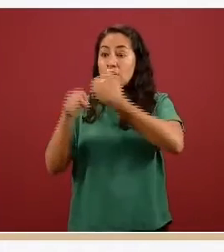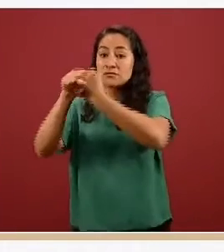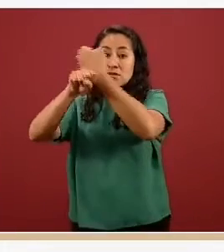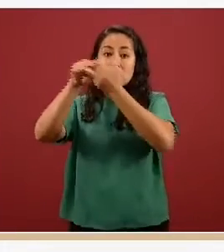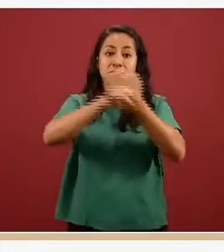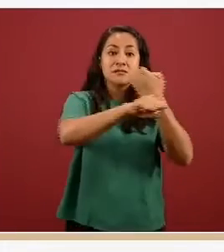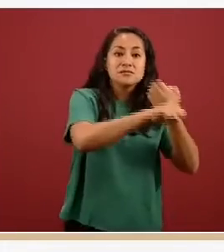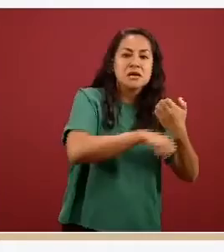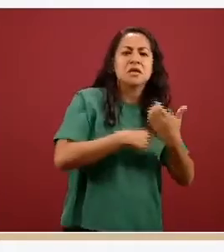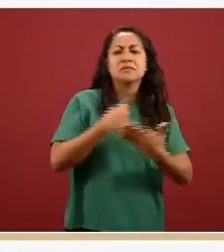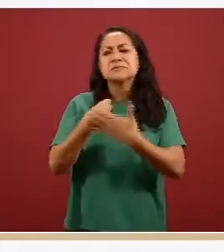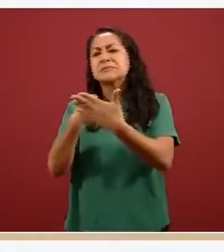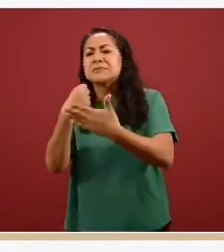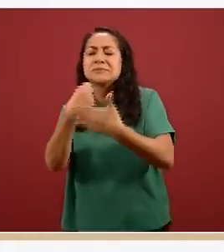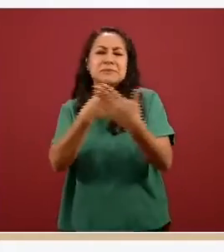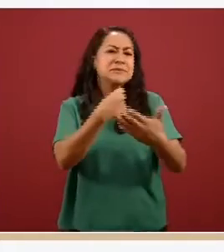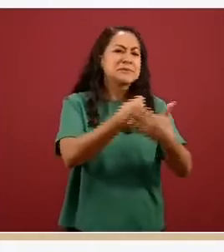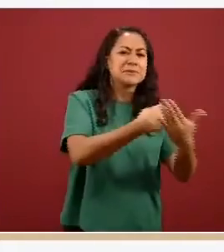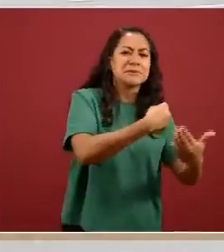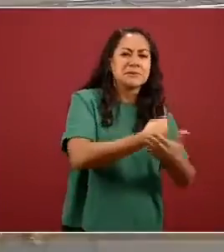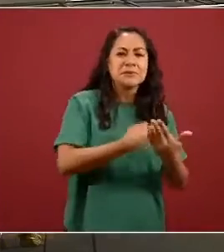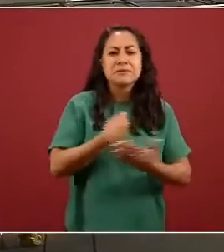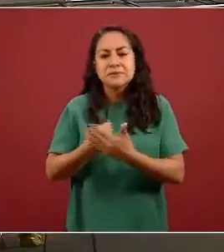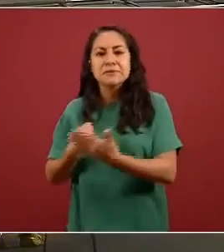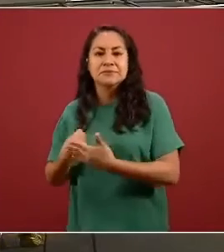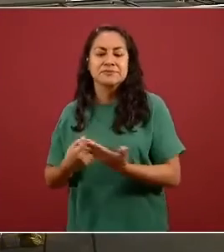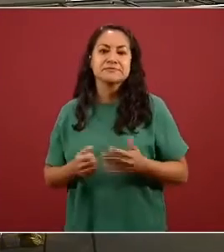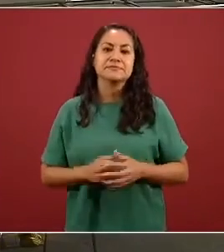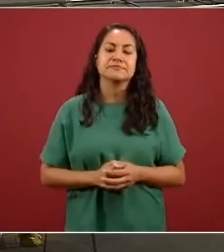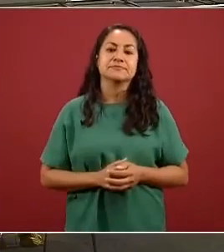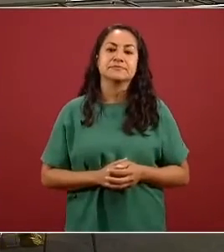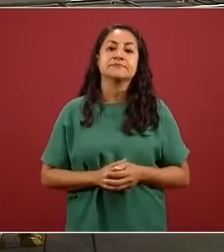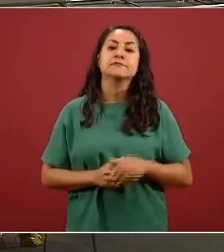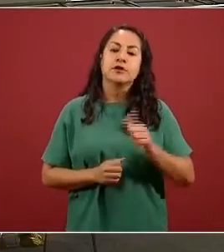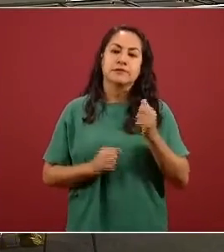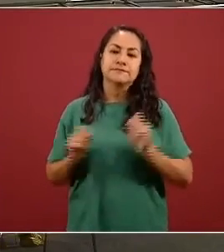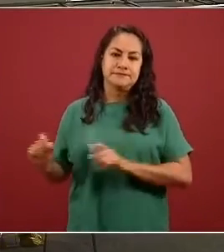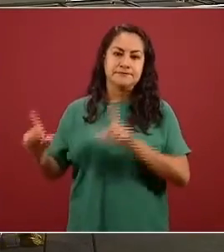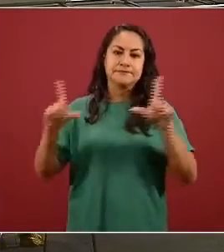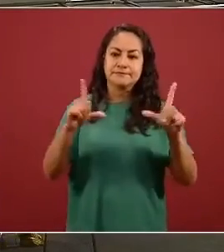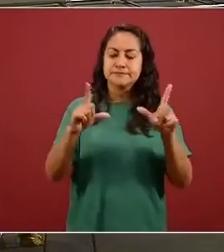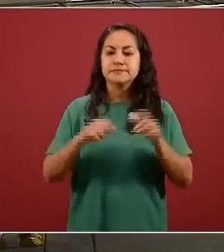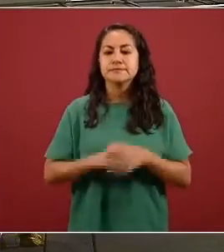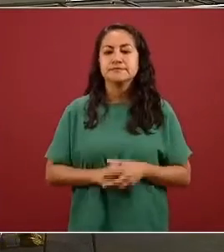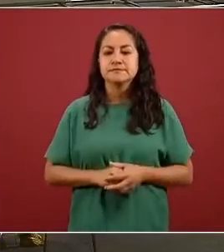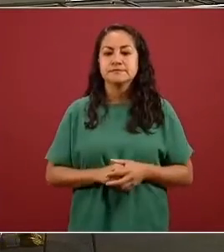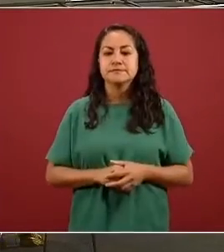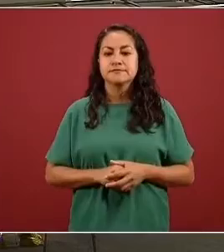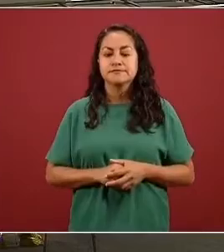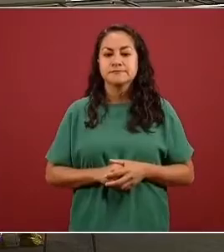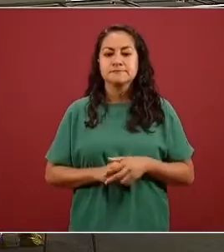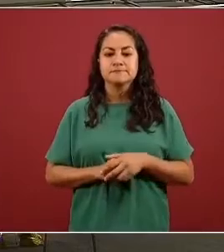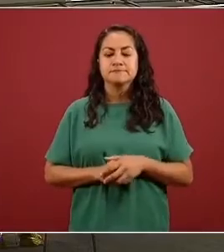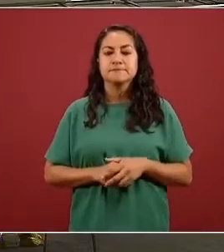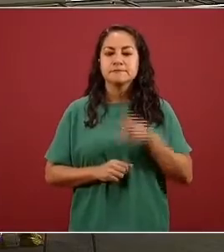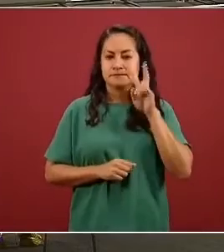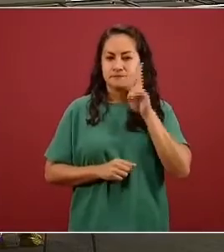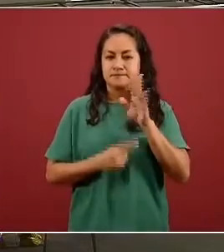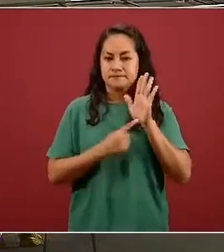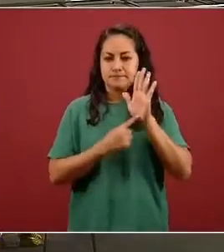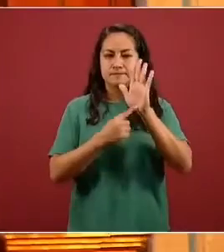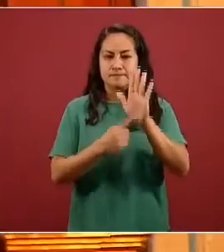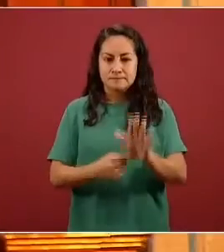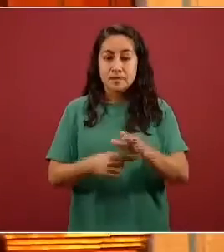federativas que concentran mucho menos población. En la siguiente diapositiva vamos a ver la distribución de la carga de